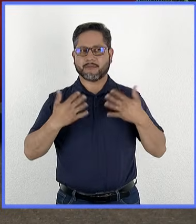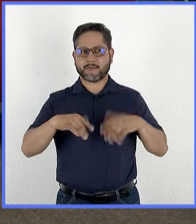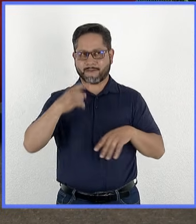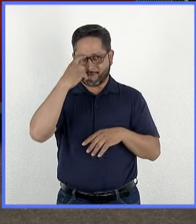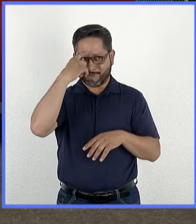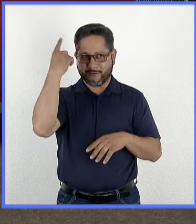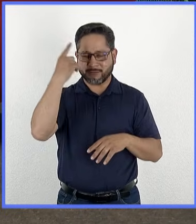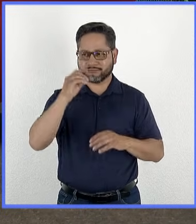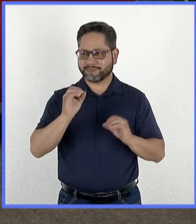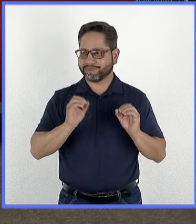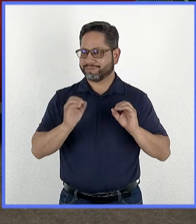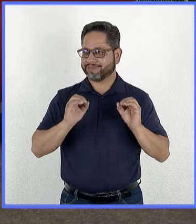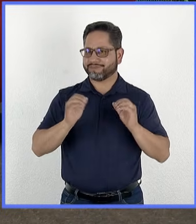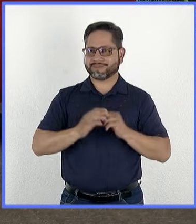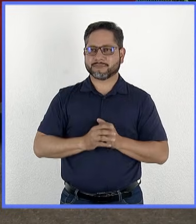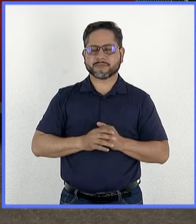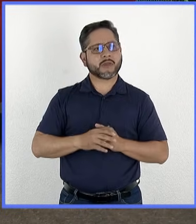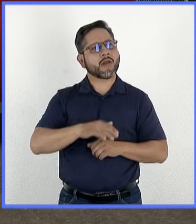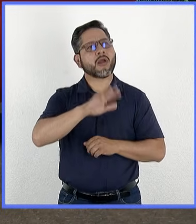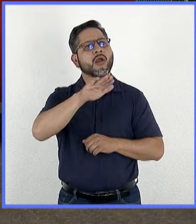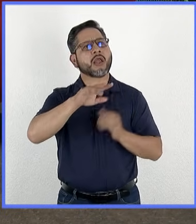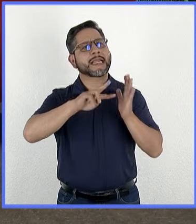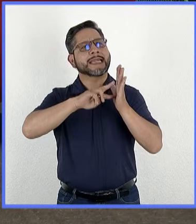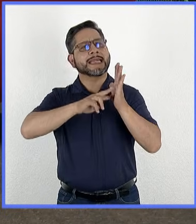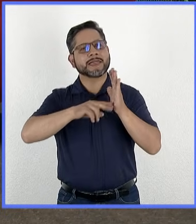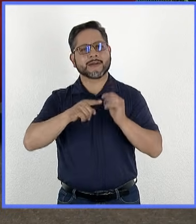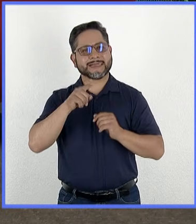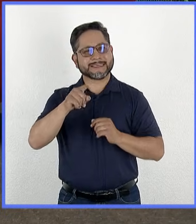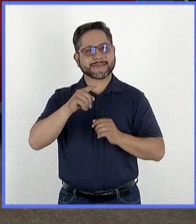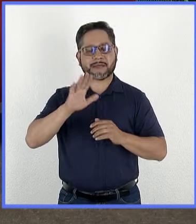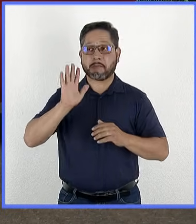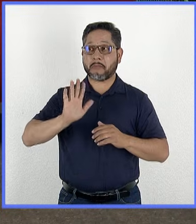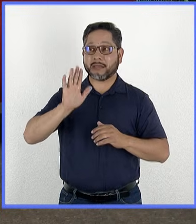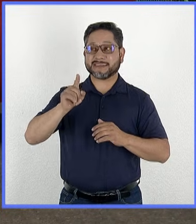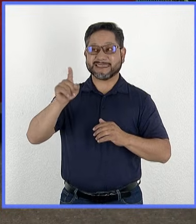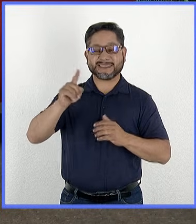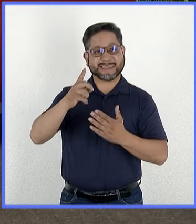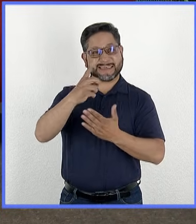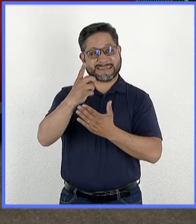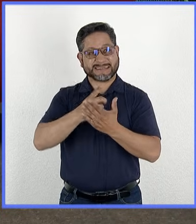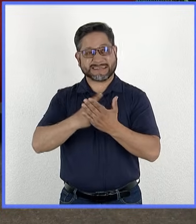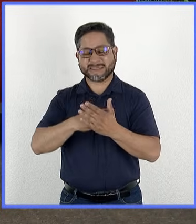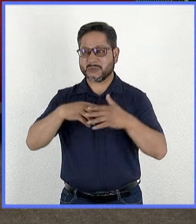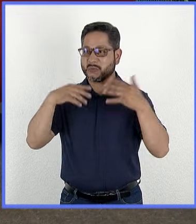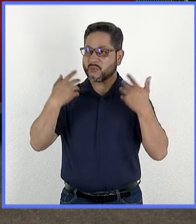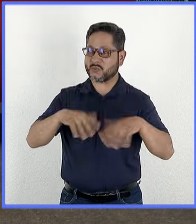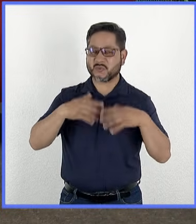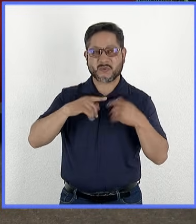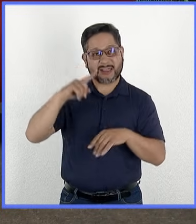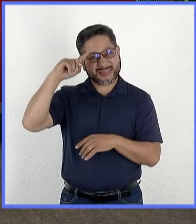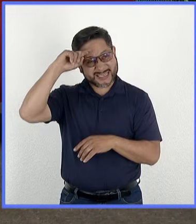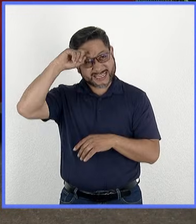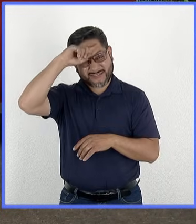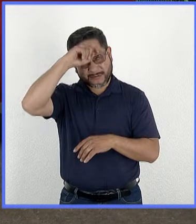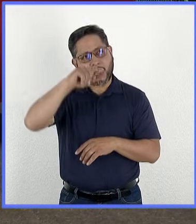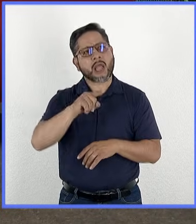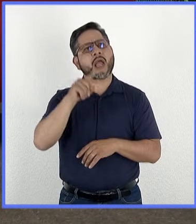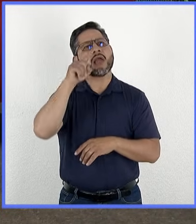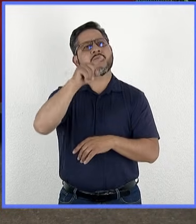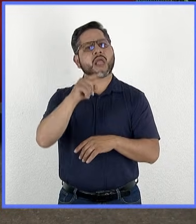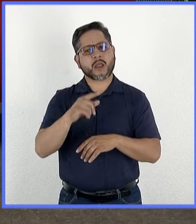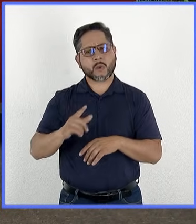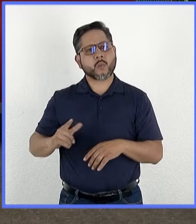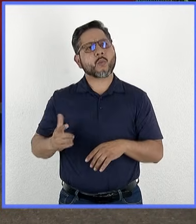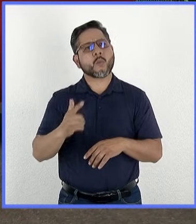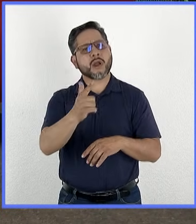sencilla. Ingeniero, ¿por qué enrolarse en esta aventura tan extrema, tan arriesgada? Es decir, ¿qué está sucediendo en Guanajuato y